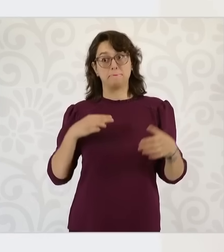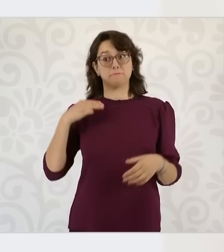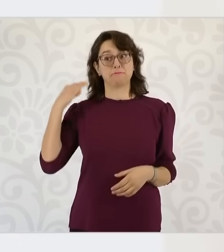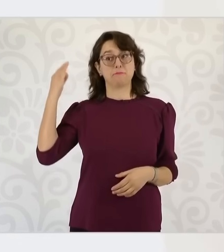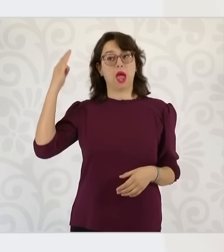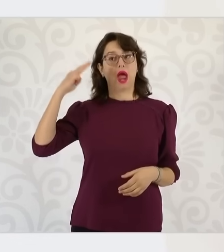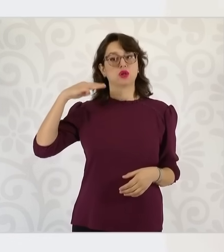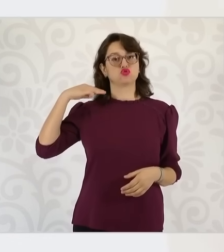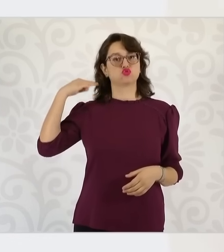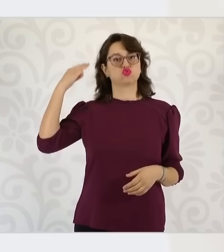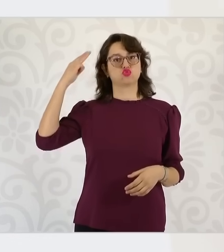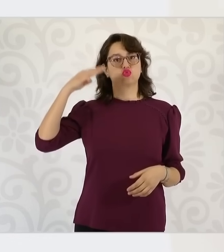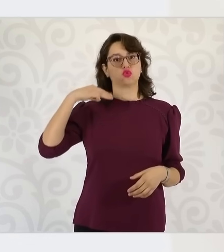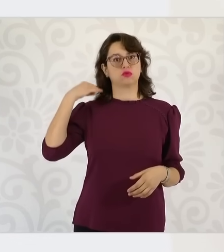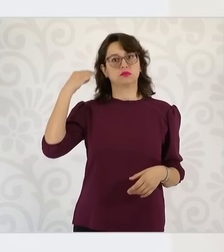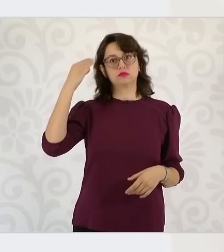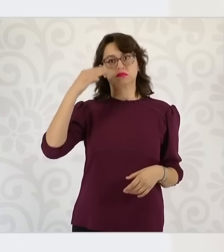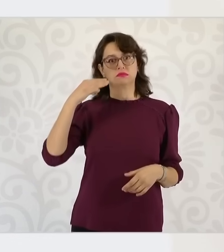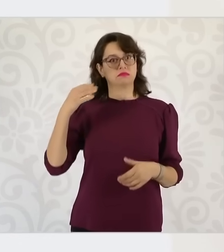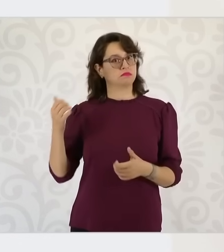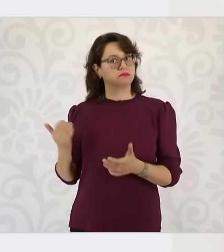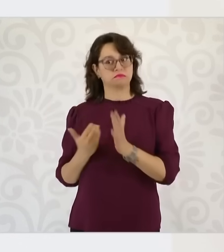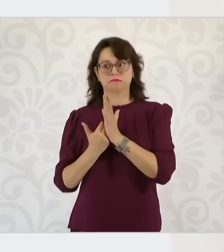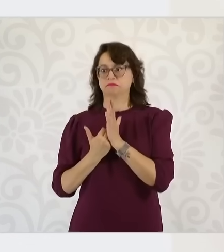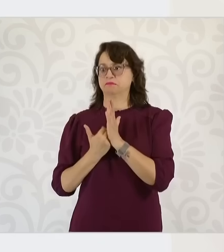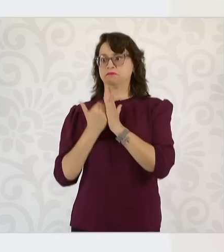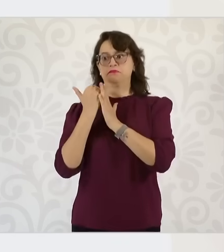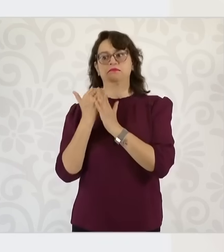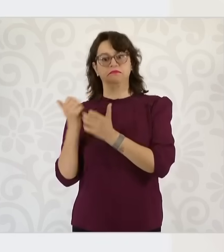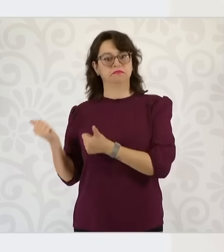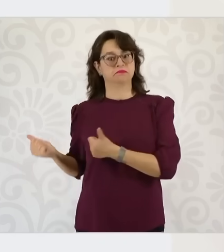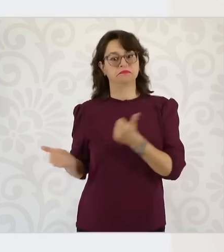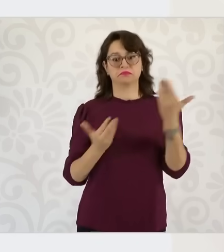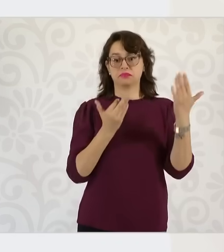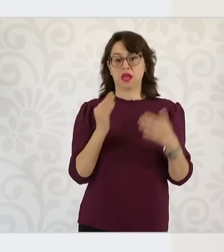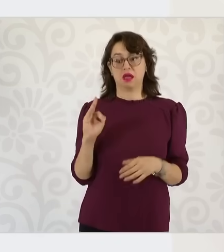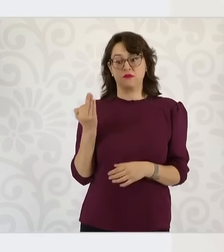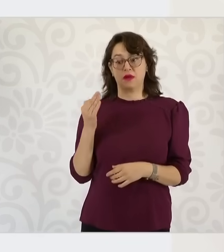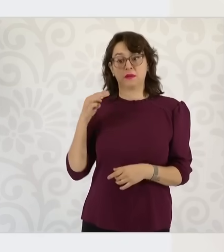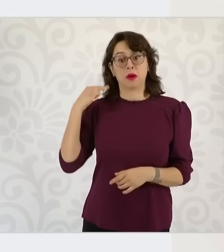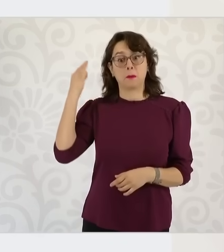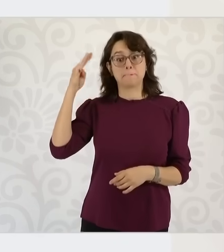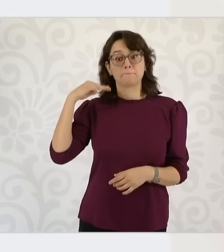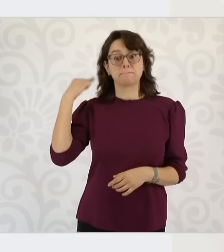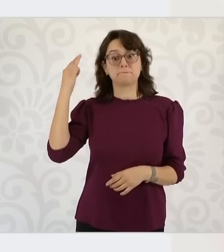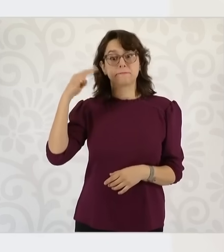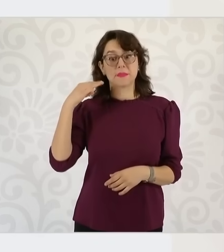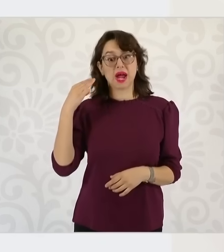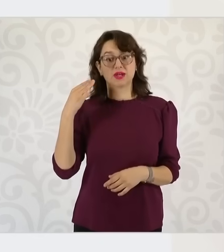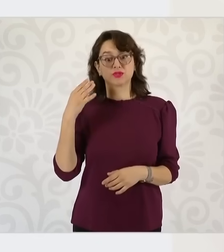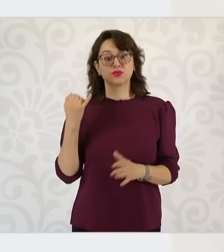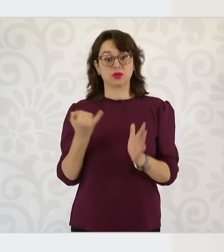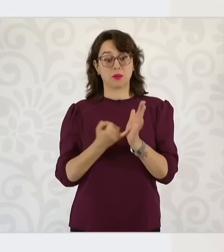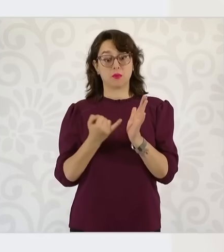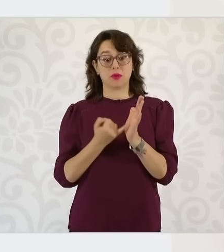mes de febrero y marzo, logramos